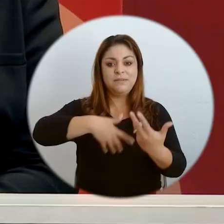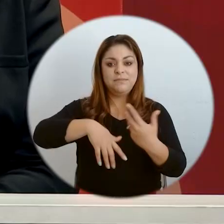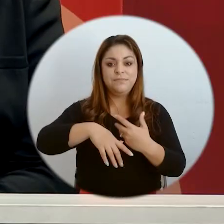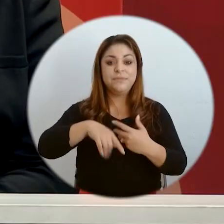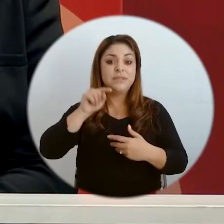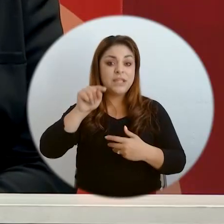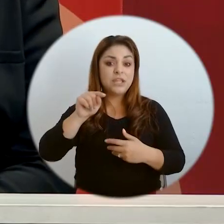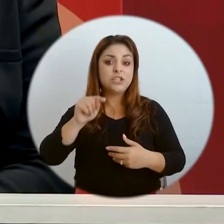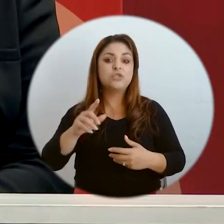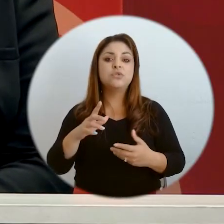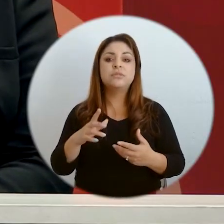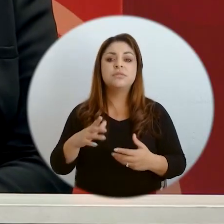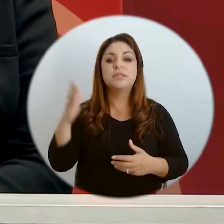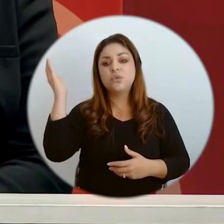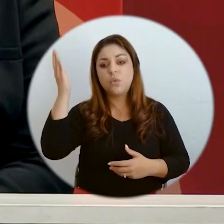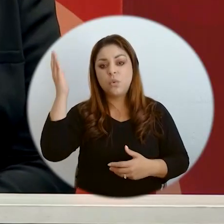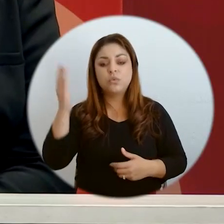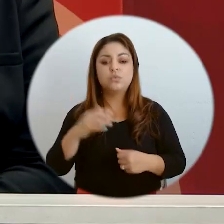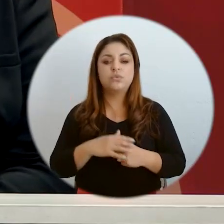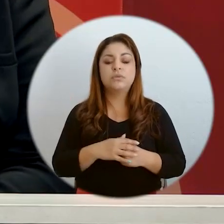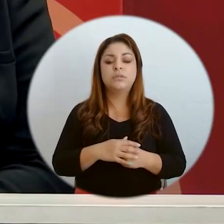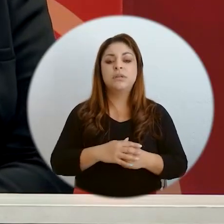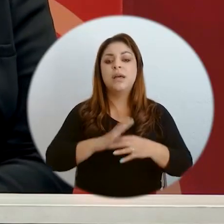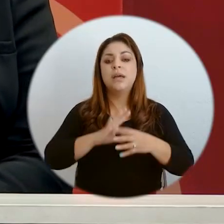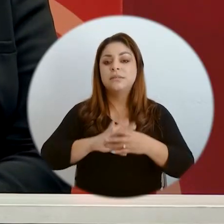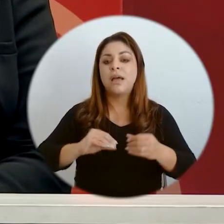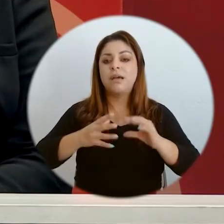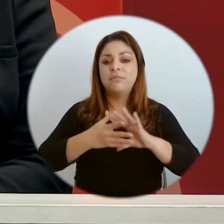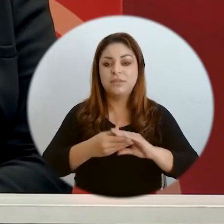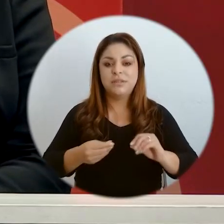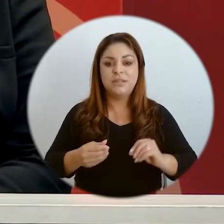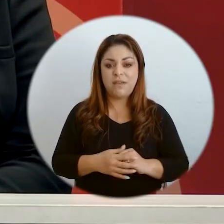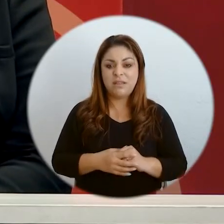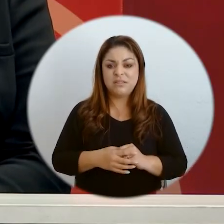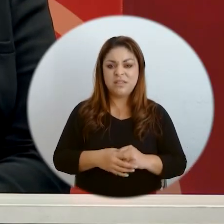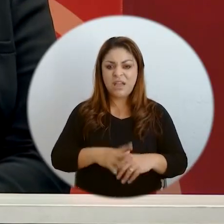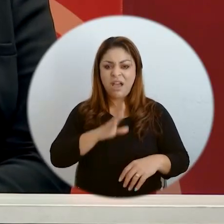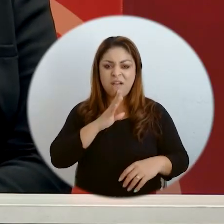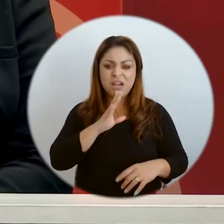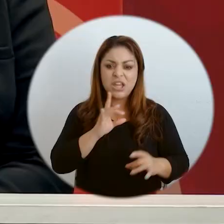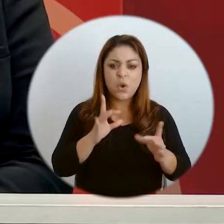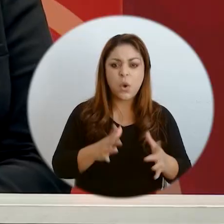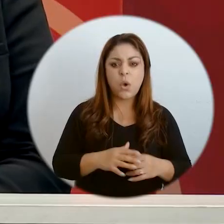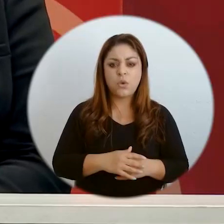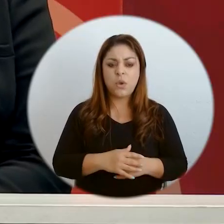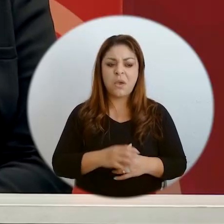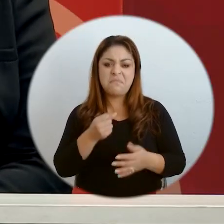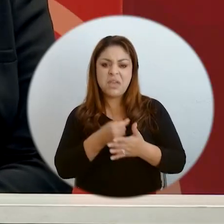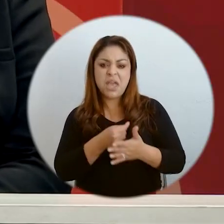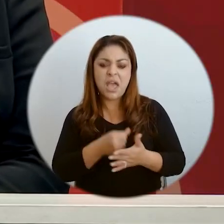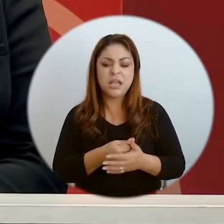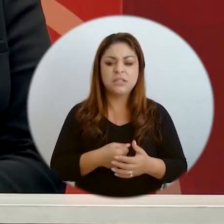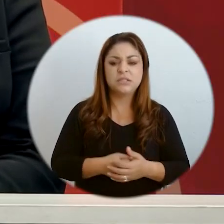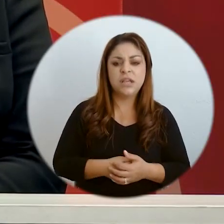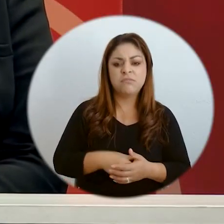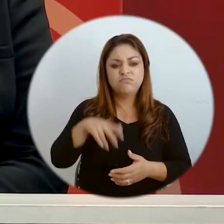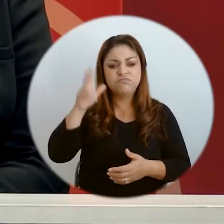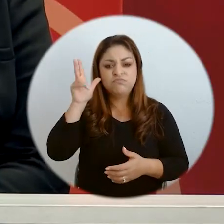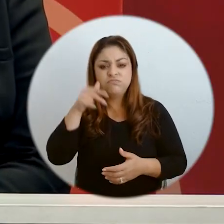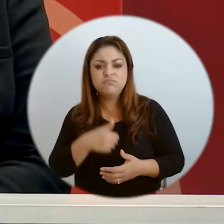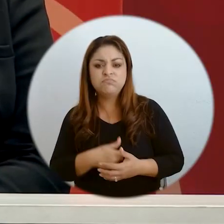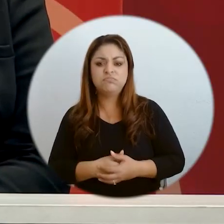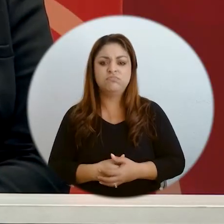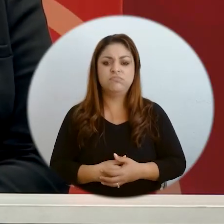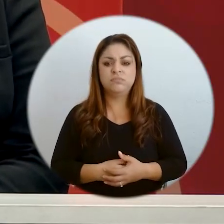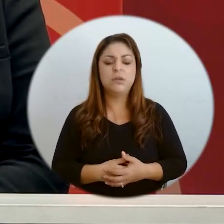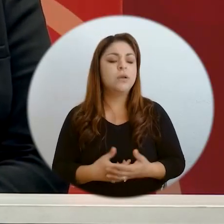esos discursos justamente y esas narrativas que apelan al odio, a la venganza, al revanchismo, al que el